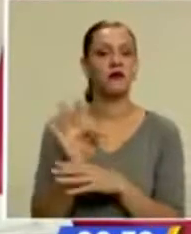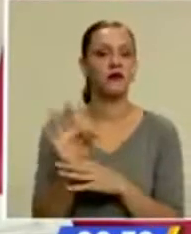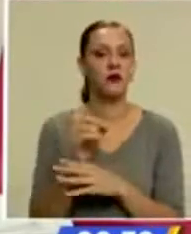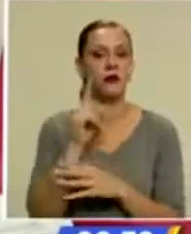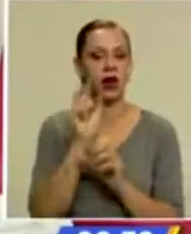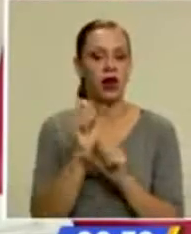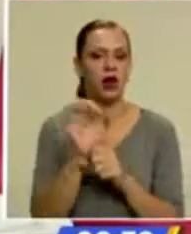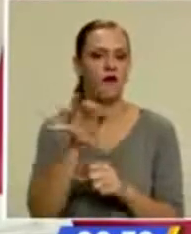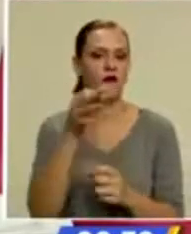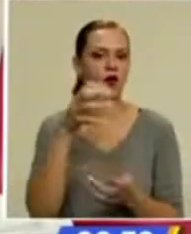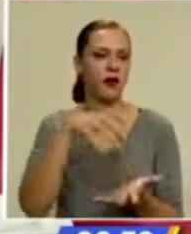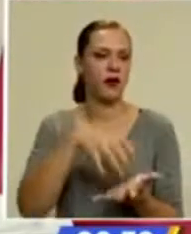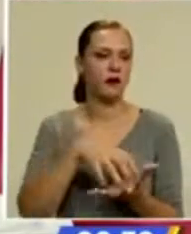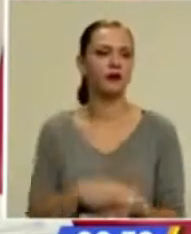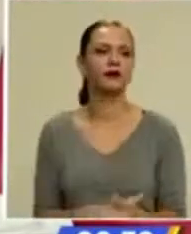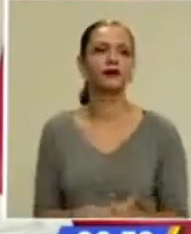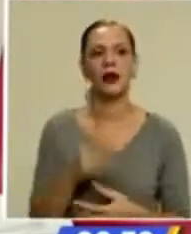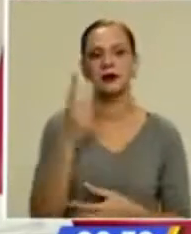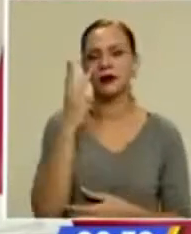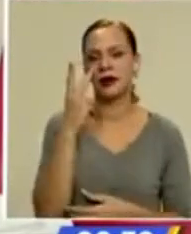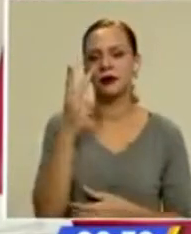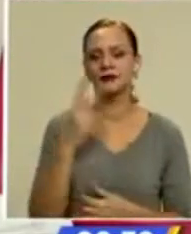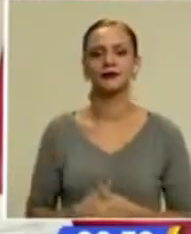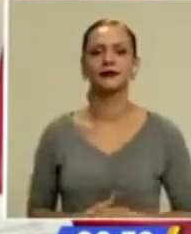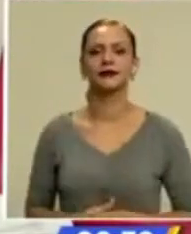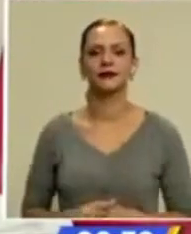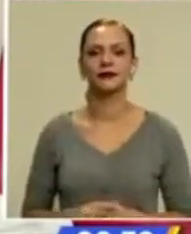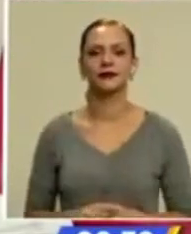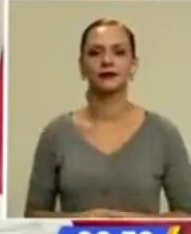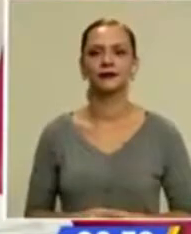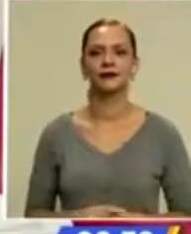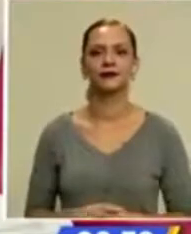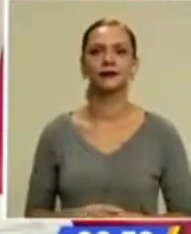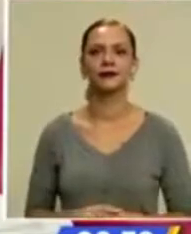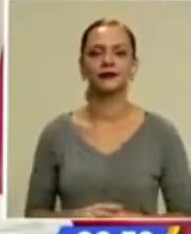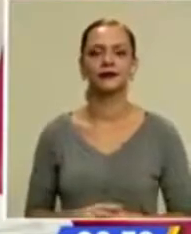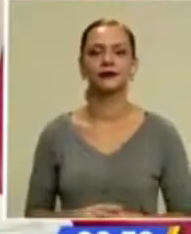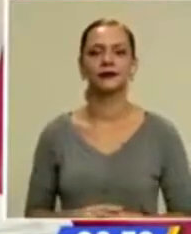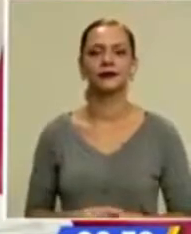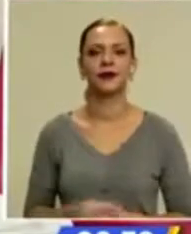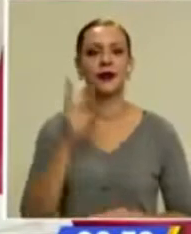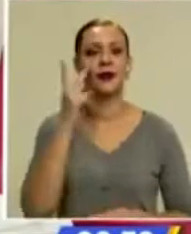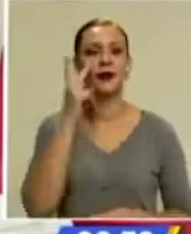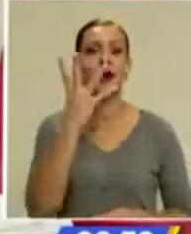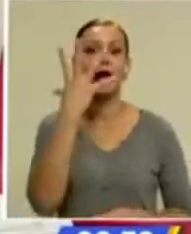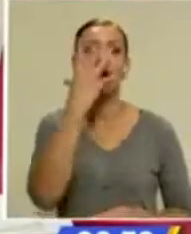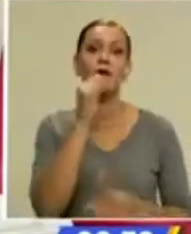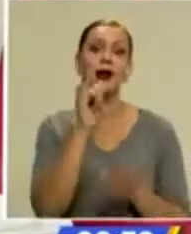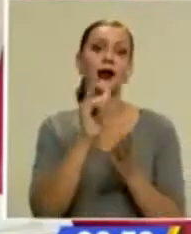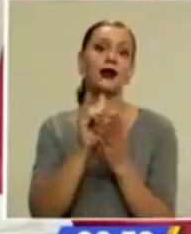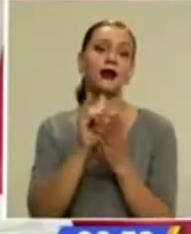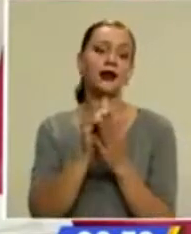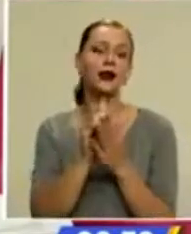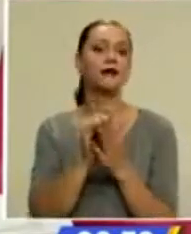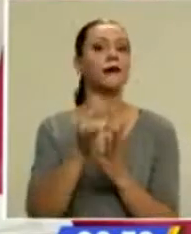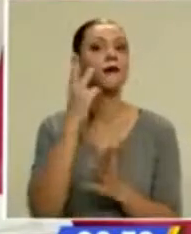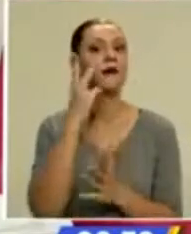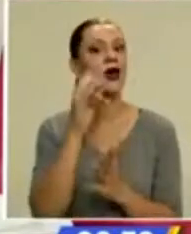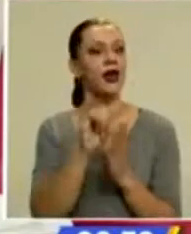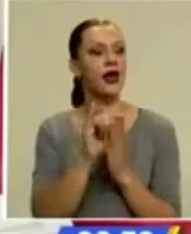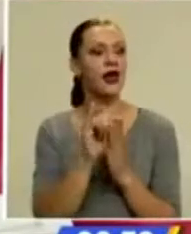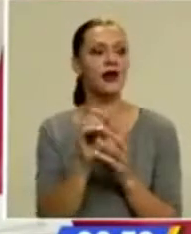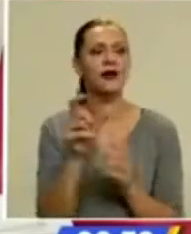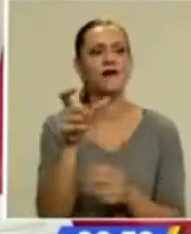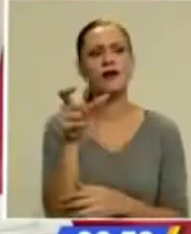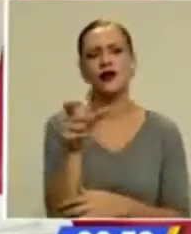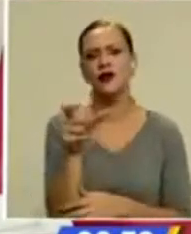para hacer una forma. Vamos a ver. Vamos a ver. Ay, vea qué linda esta. Ay, ve, esa nos quedó